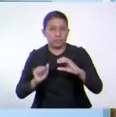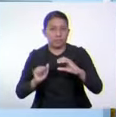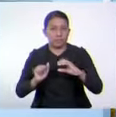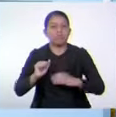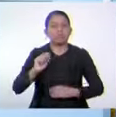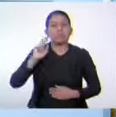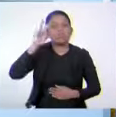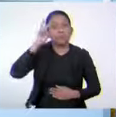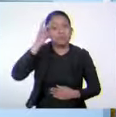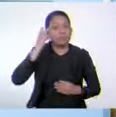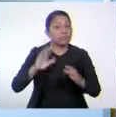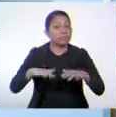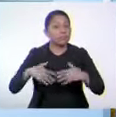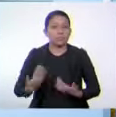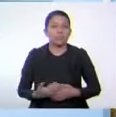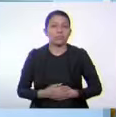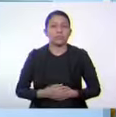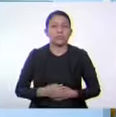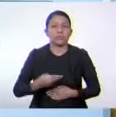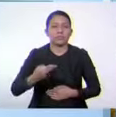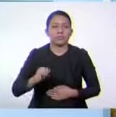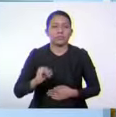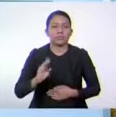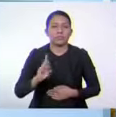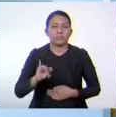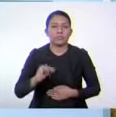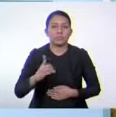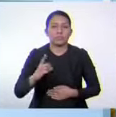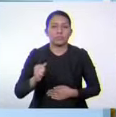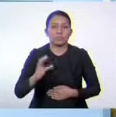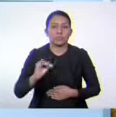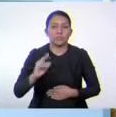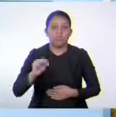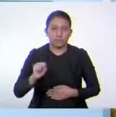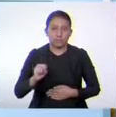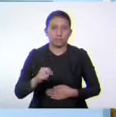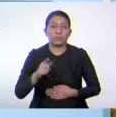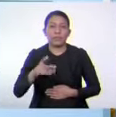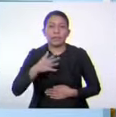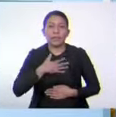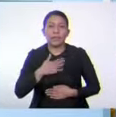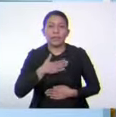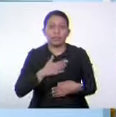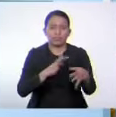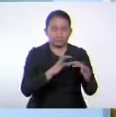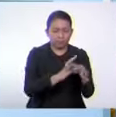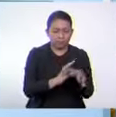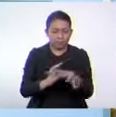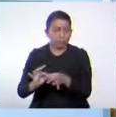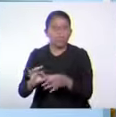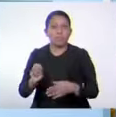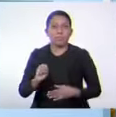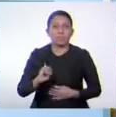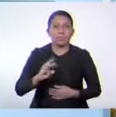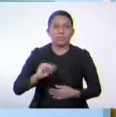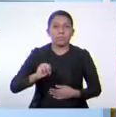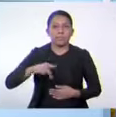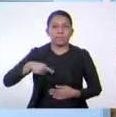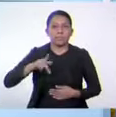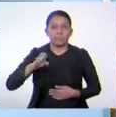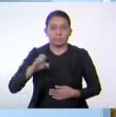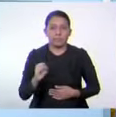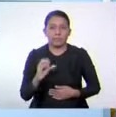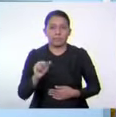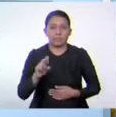entonces que en la hibridación sp3 se obtienen enlaces simples del carbono